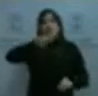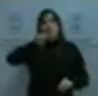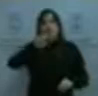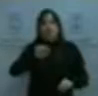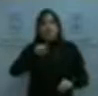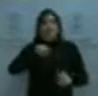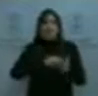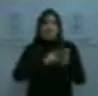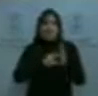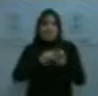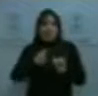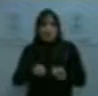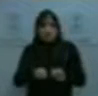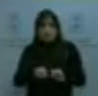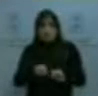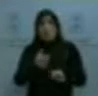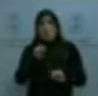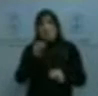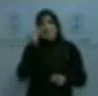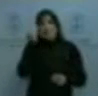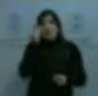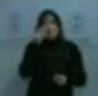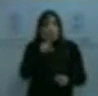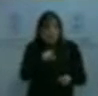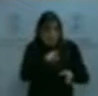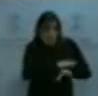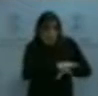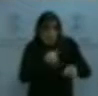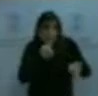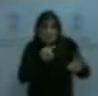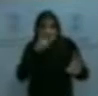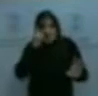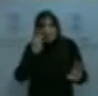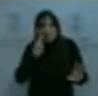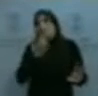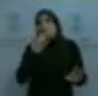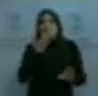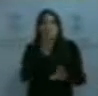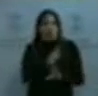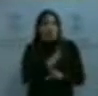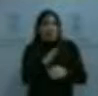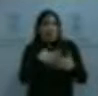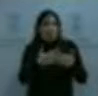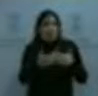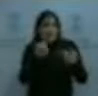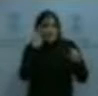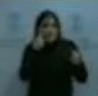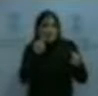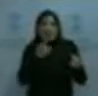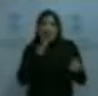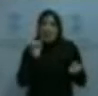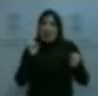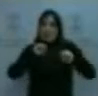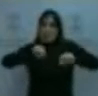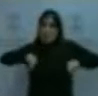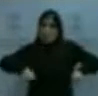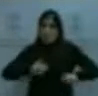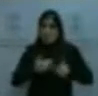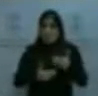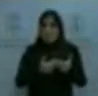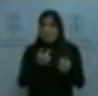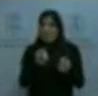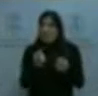Gobierno, actualmente, yo no sé si lo sabe quien hizo la moción, está un convenio en marcha, creo que solo está pendiente la firma entre ambas